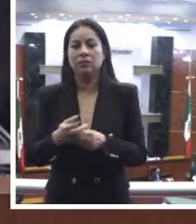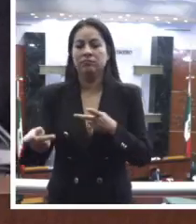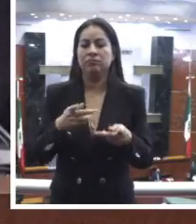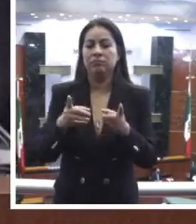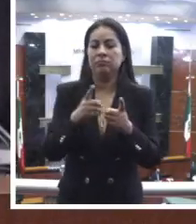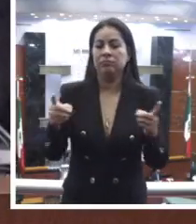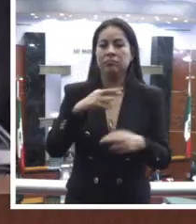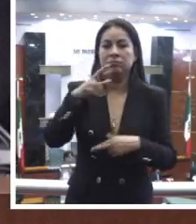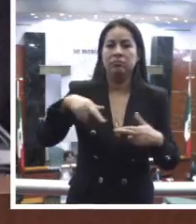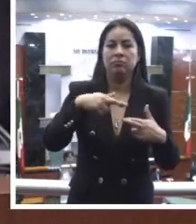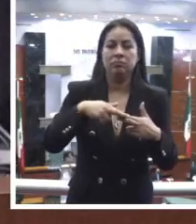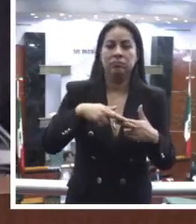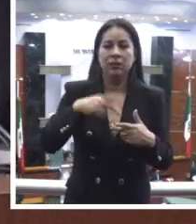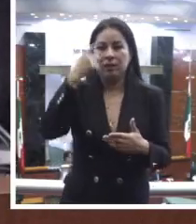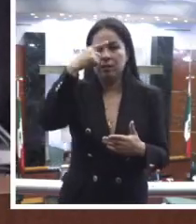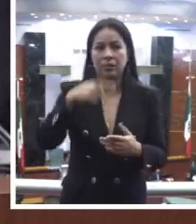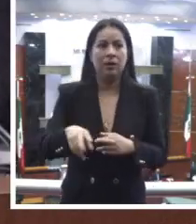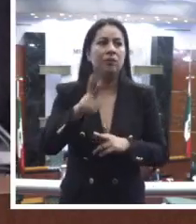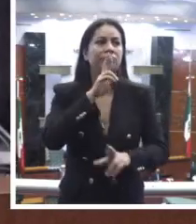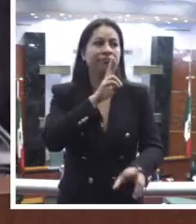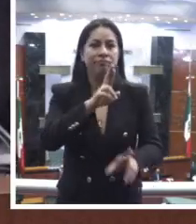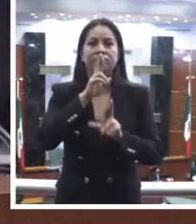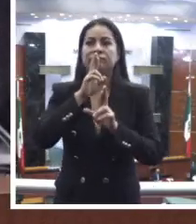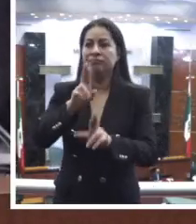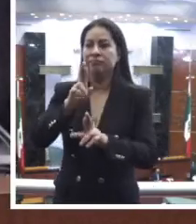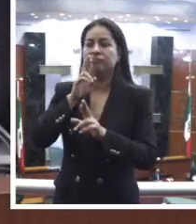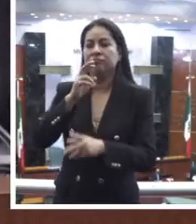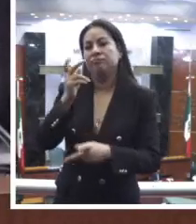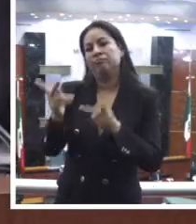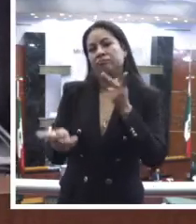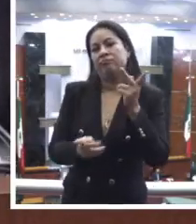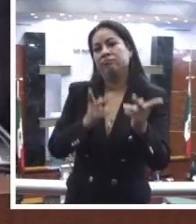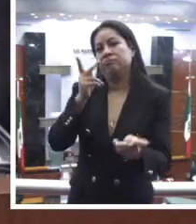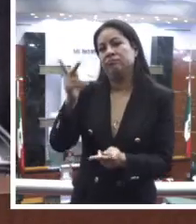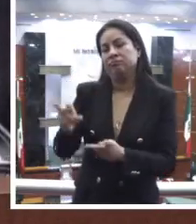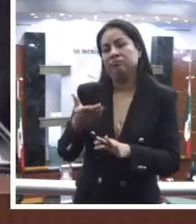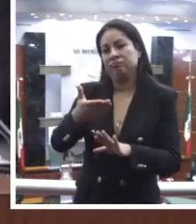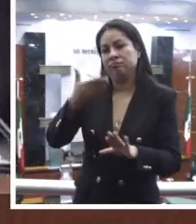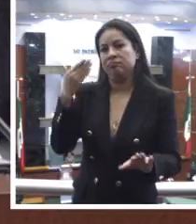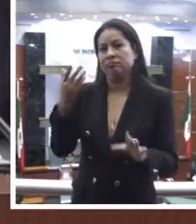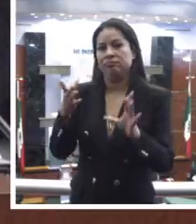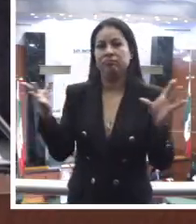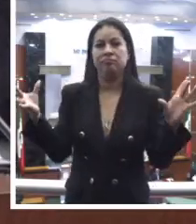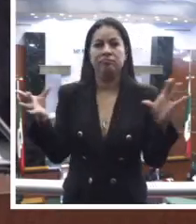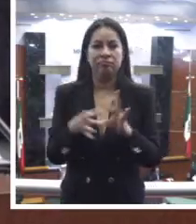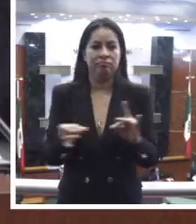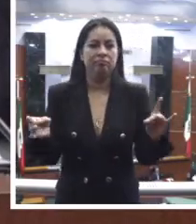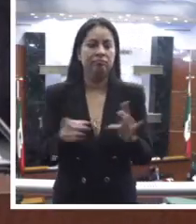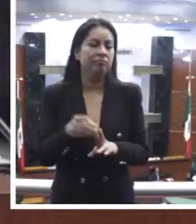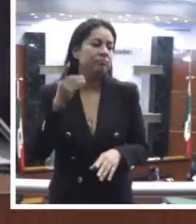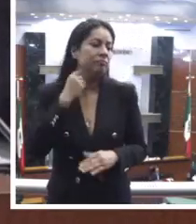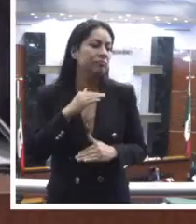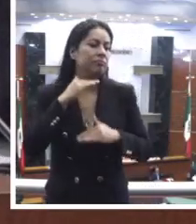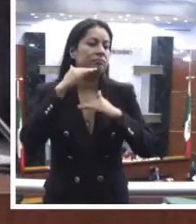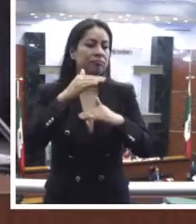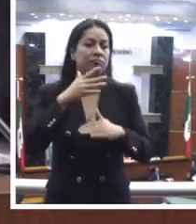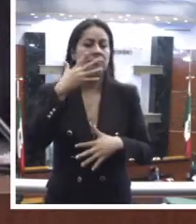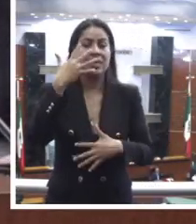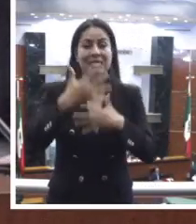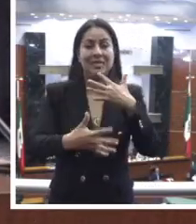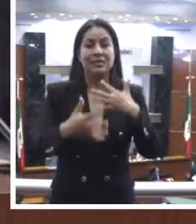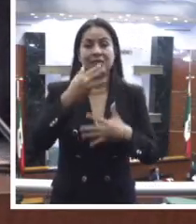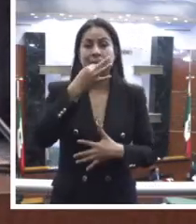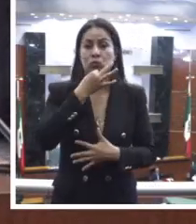y Desarrollo Regional, para dar contestación a las interrogantes antes vertidas, contando con un tiempo de hasta